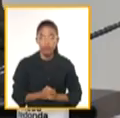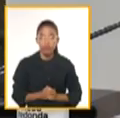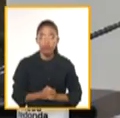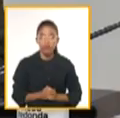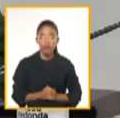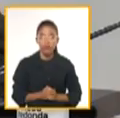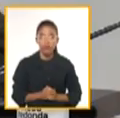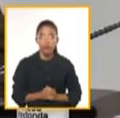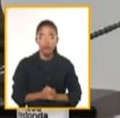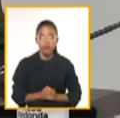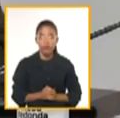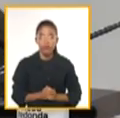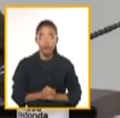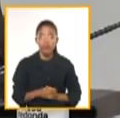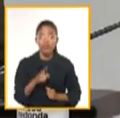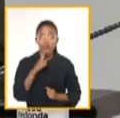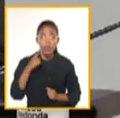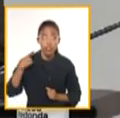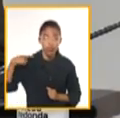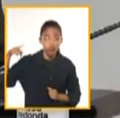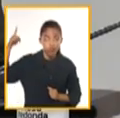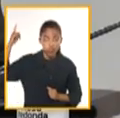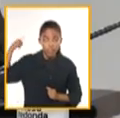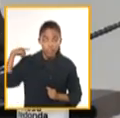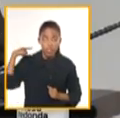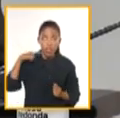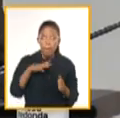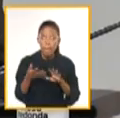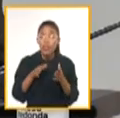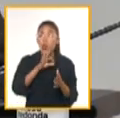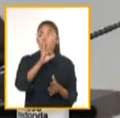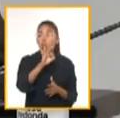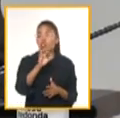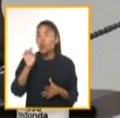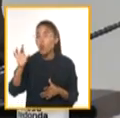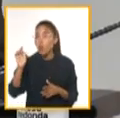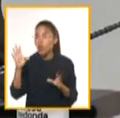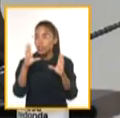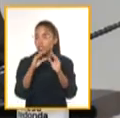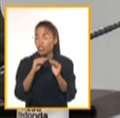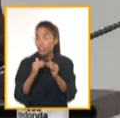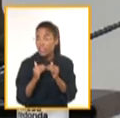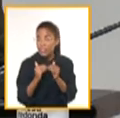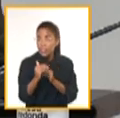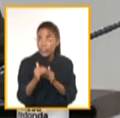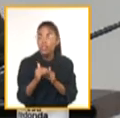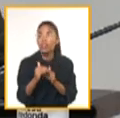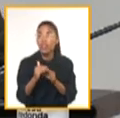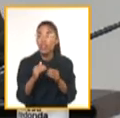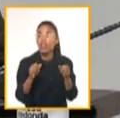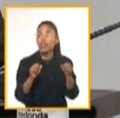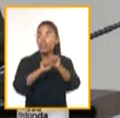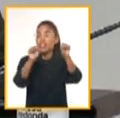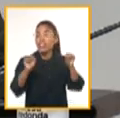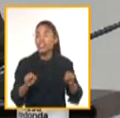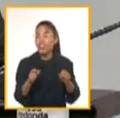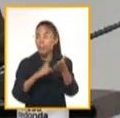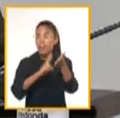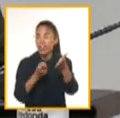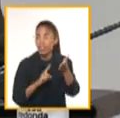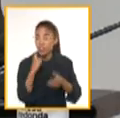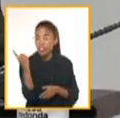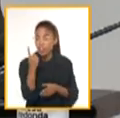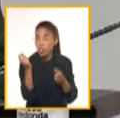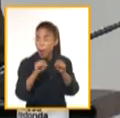Bueno, y el pasado viernes, pasada las 8 de la noche, el Sistema Eléctrico Nacional tuvo una